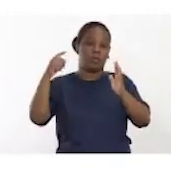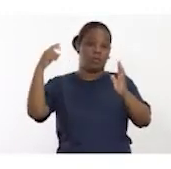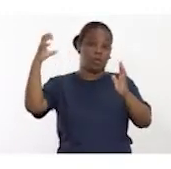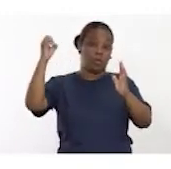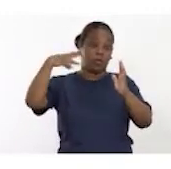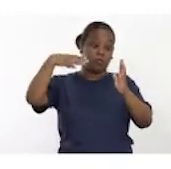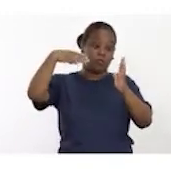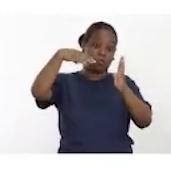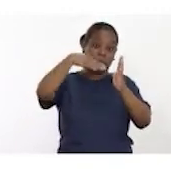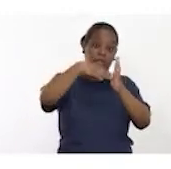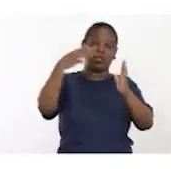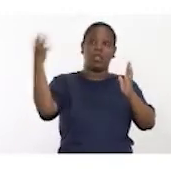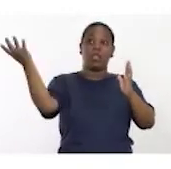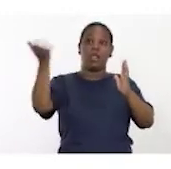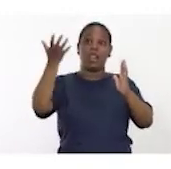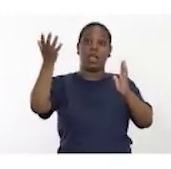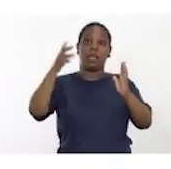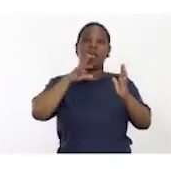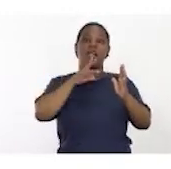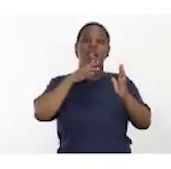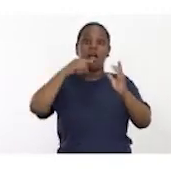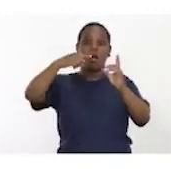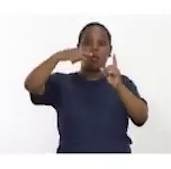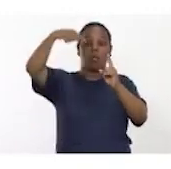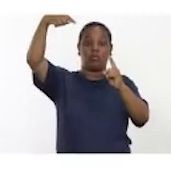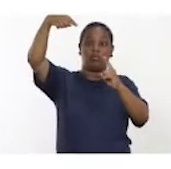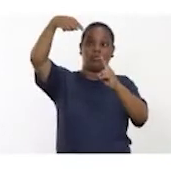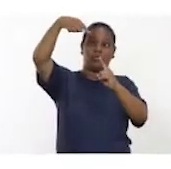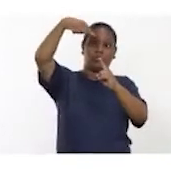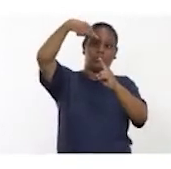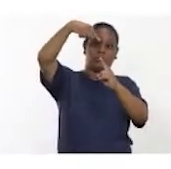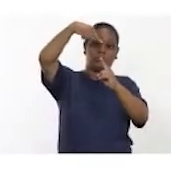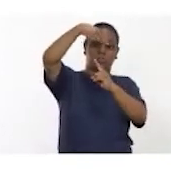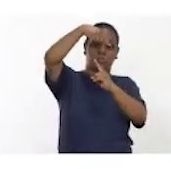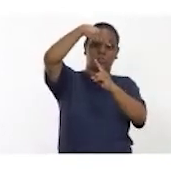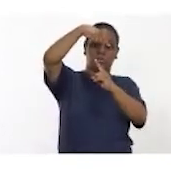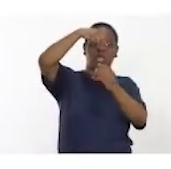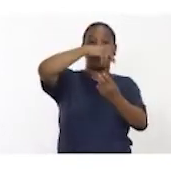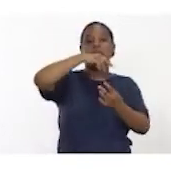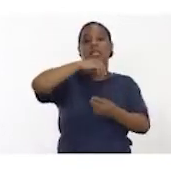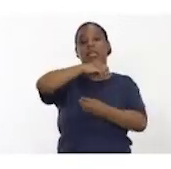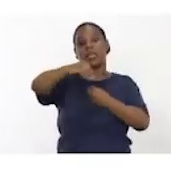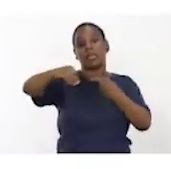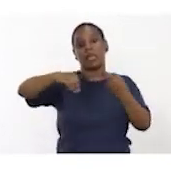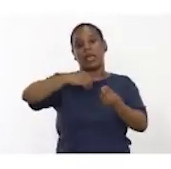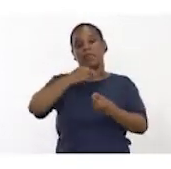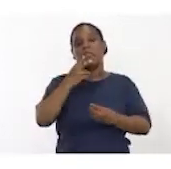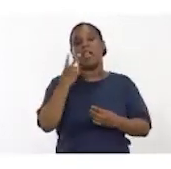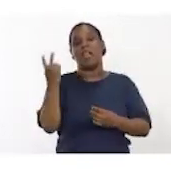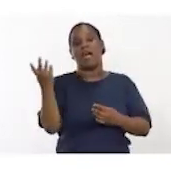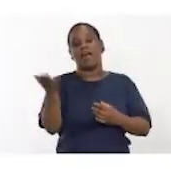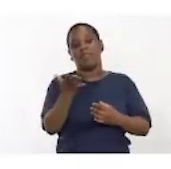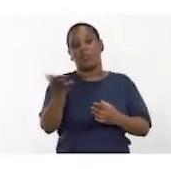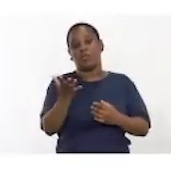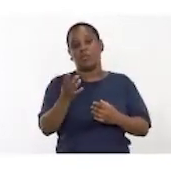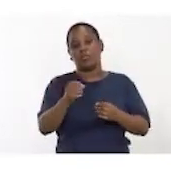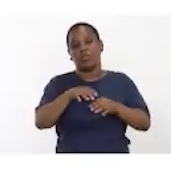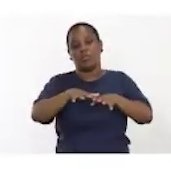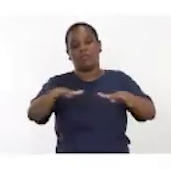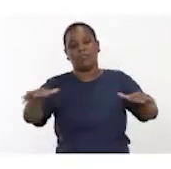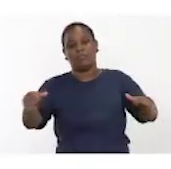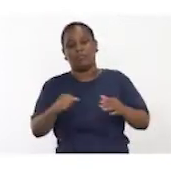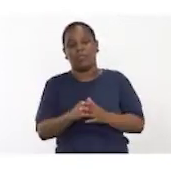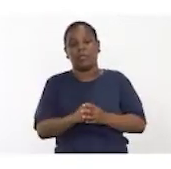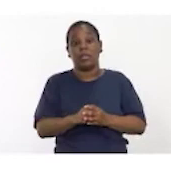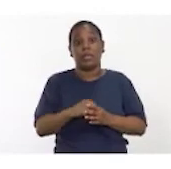pasa del aire al agua, ella se difracta y cambia la velocidad de propagación. Pero si ocurre